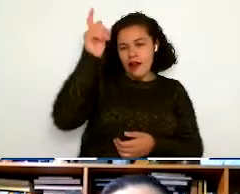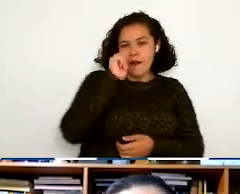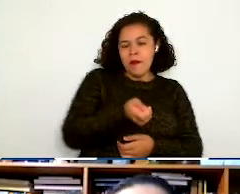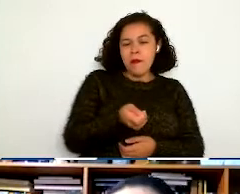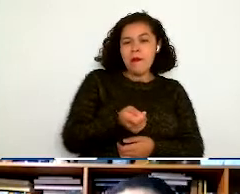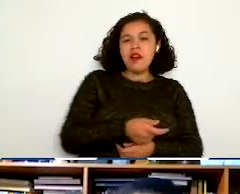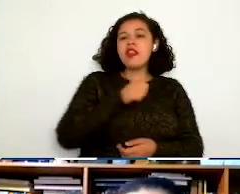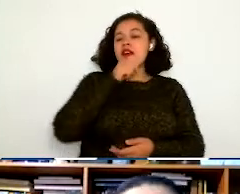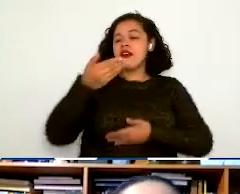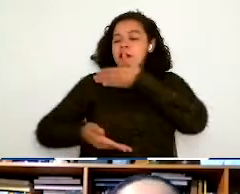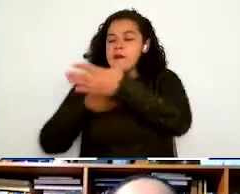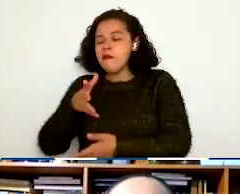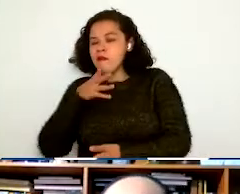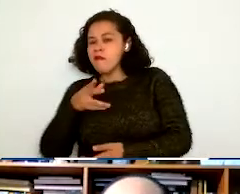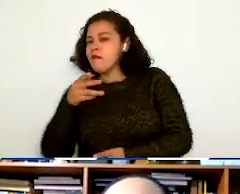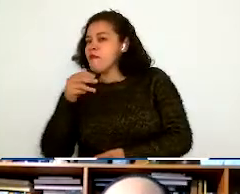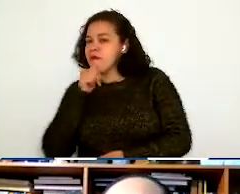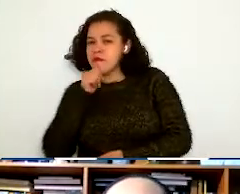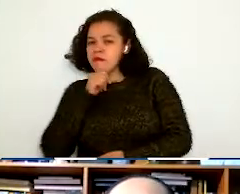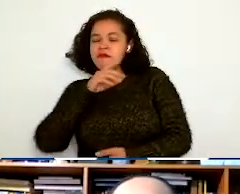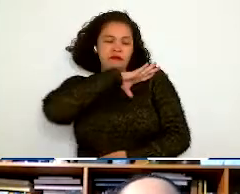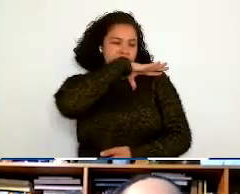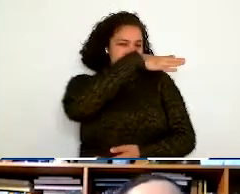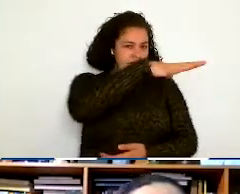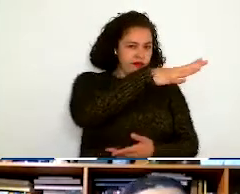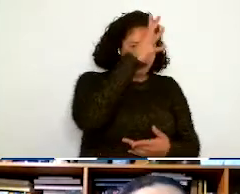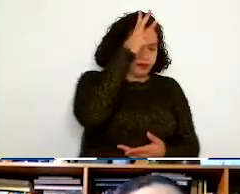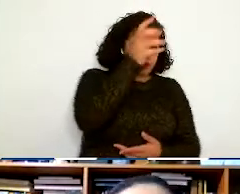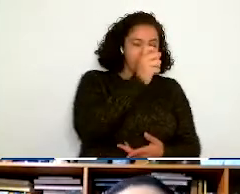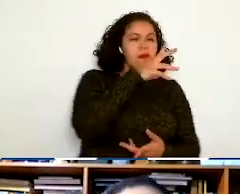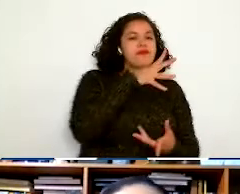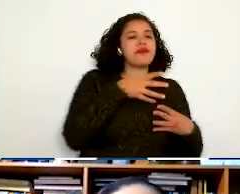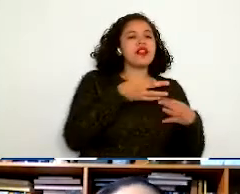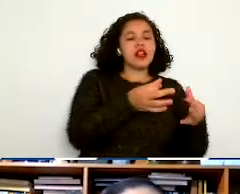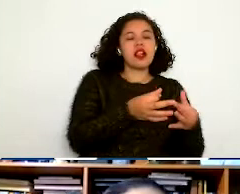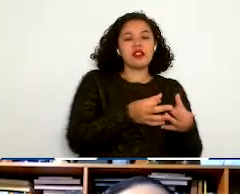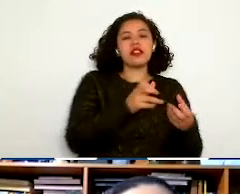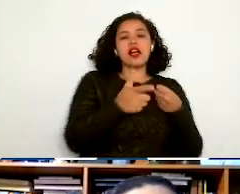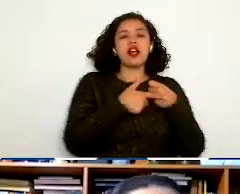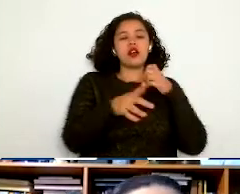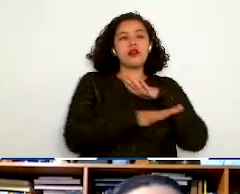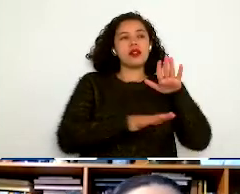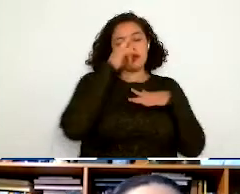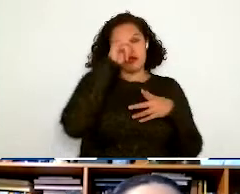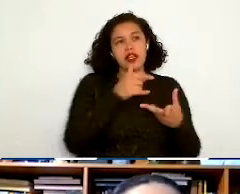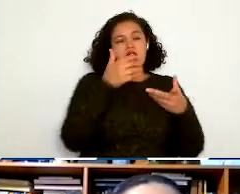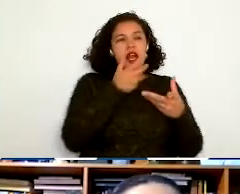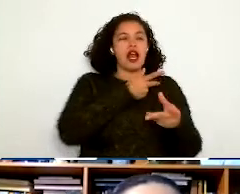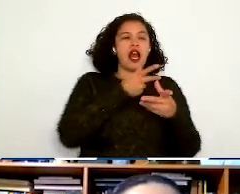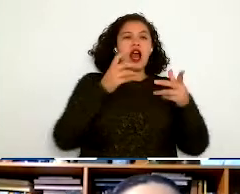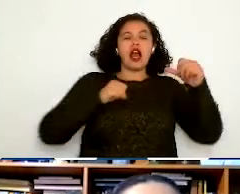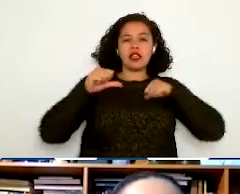de servicio, sino calidad en general, como la esencia de cualquier tipo de acción o de actividad, en